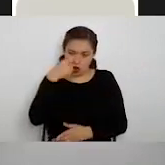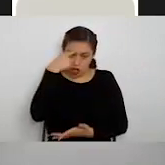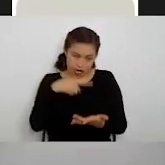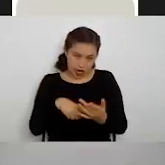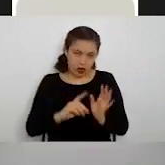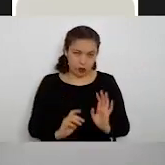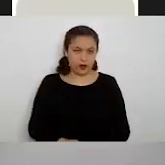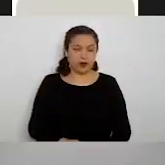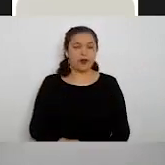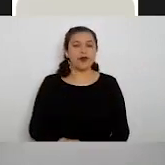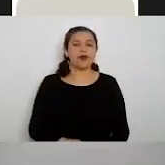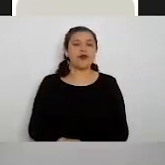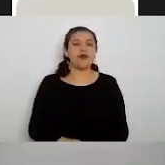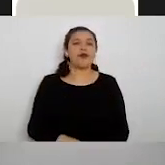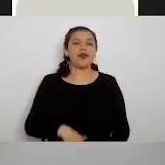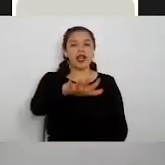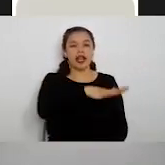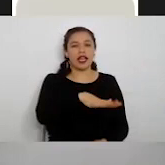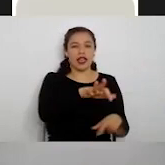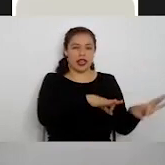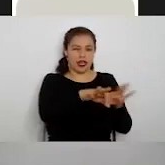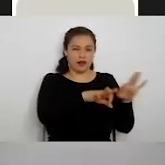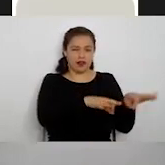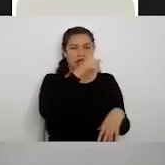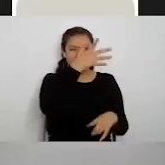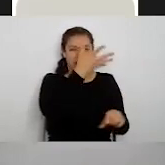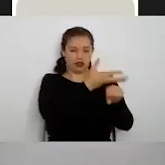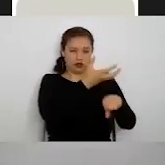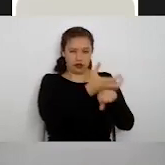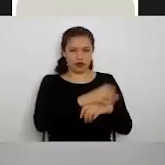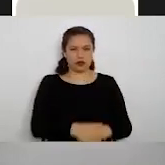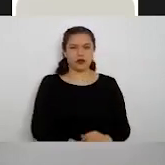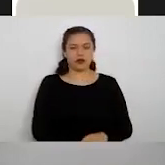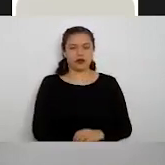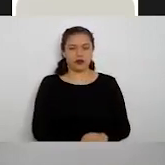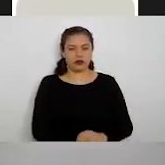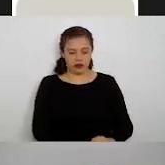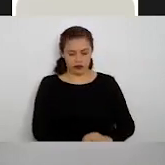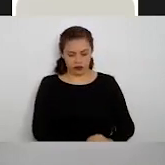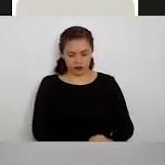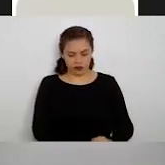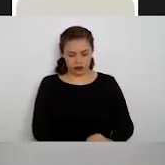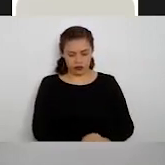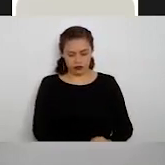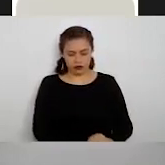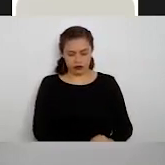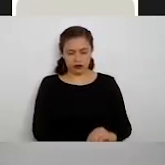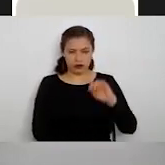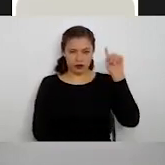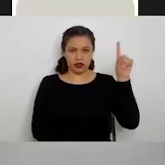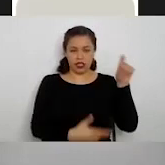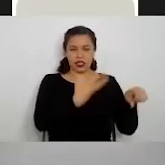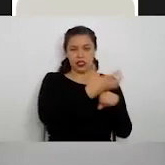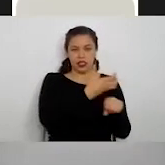decía del mercado laboral de Estados Unidos. En Estados Unidos hay la forma en que miden